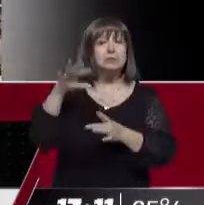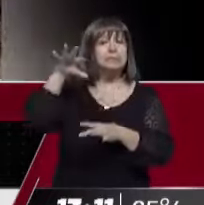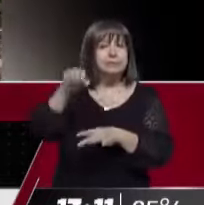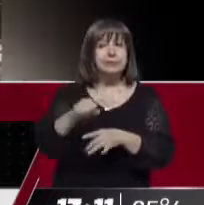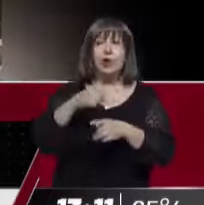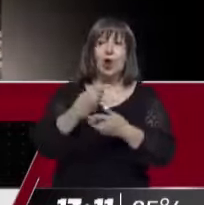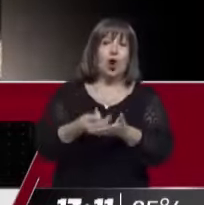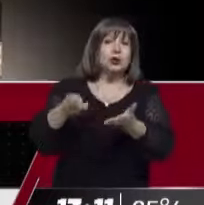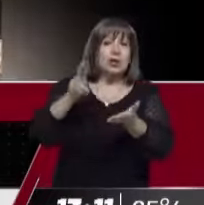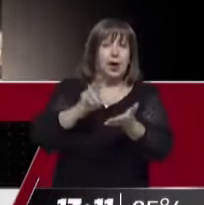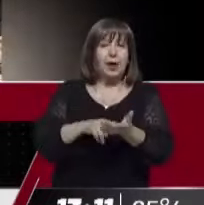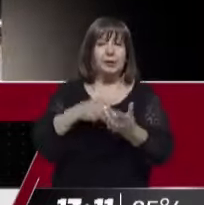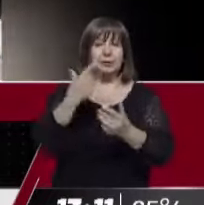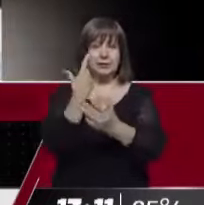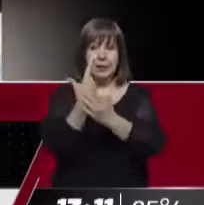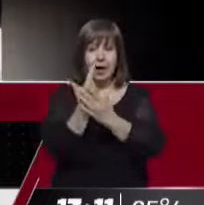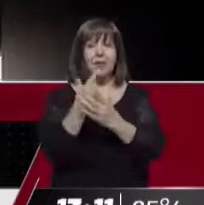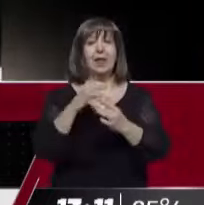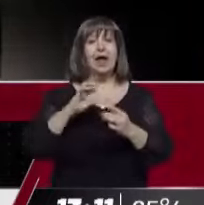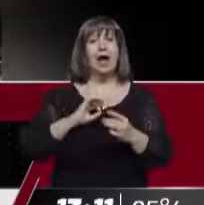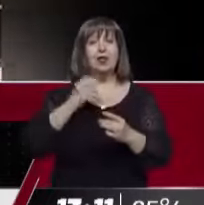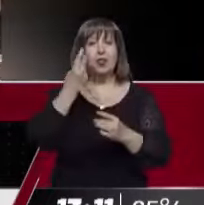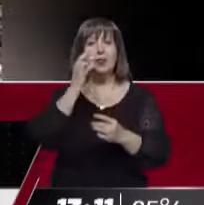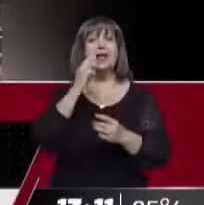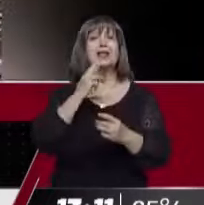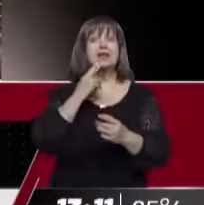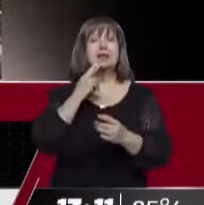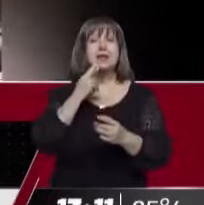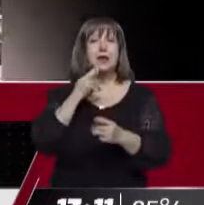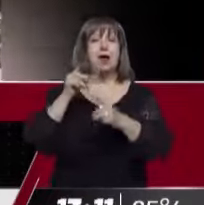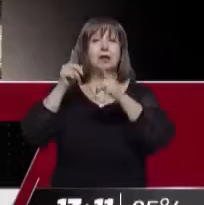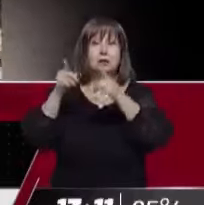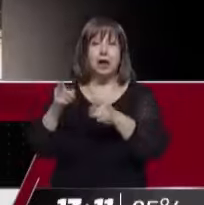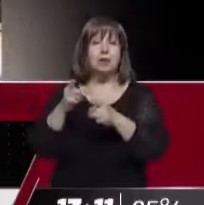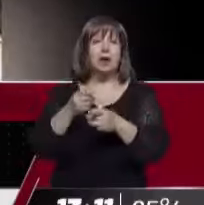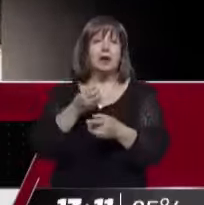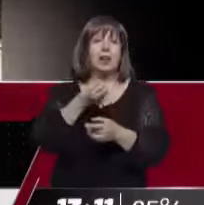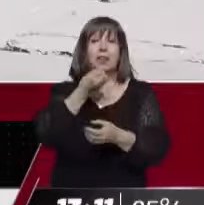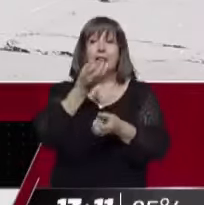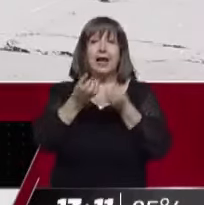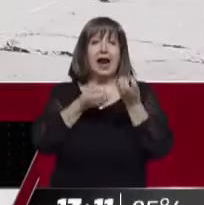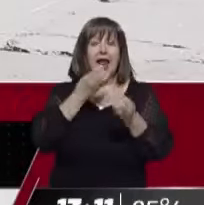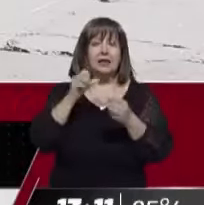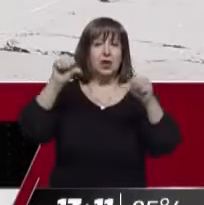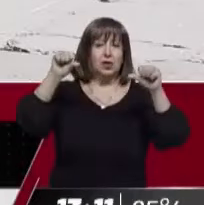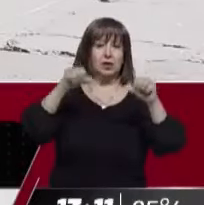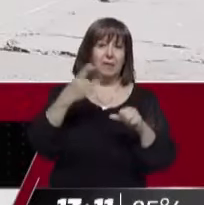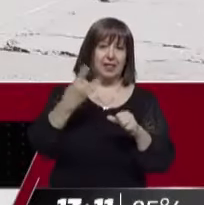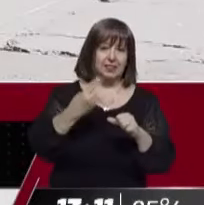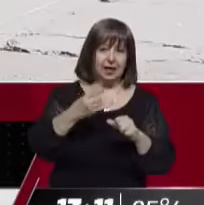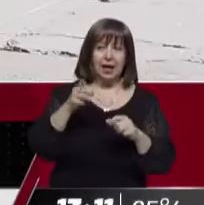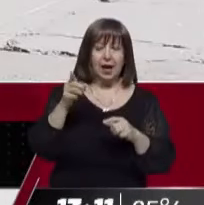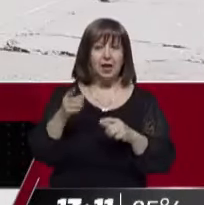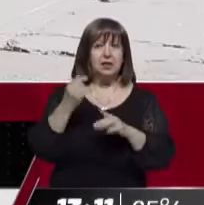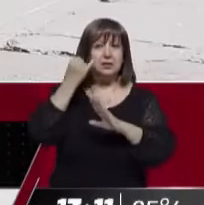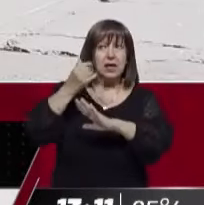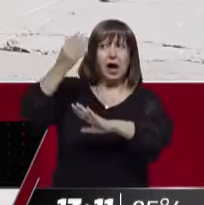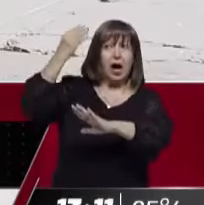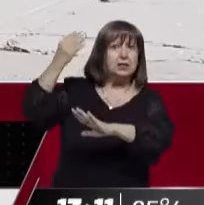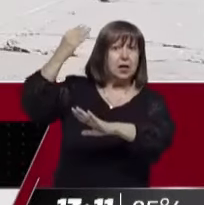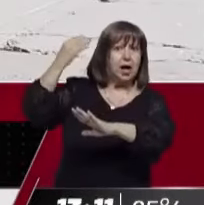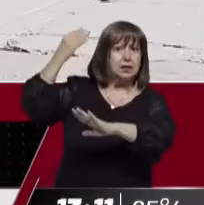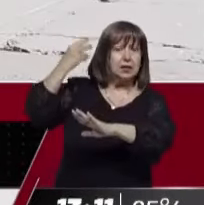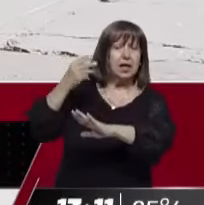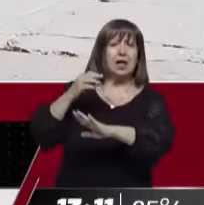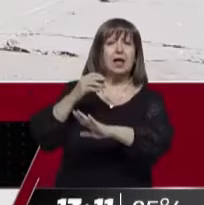de uso civil, y en el 2019 falso testimonio, pero también hay antecedentes previos. Nos vamos para